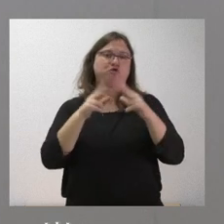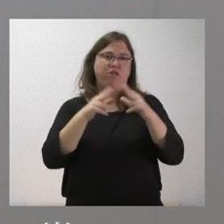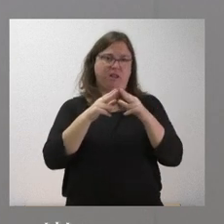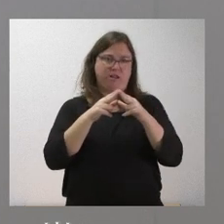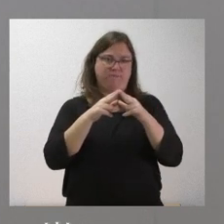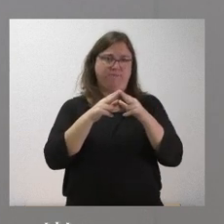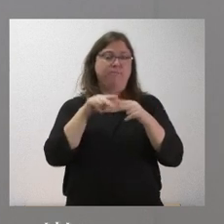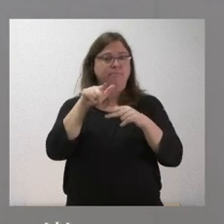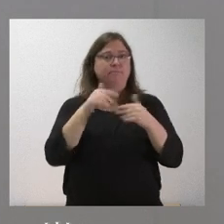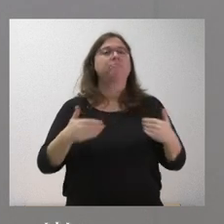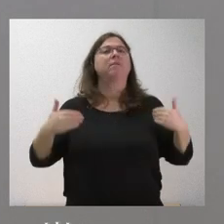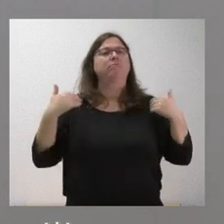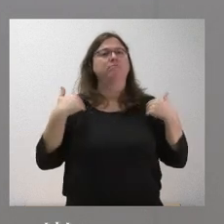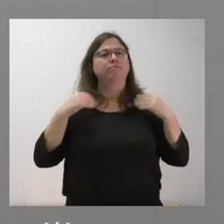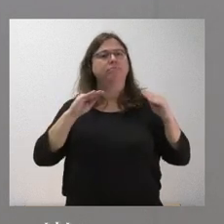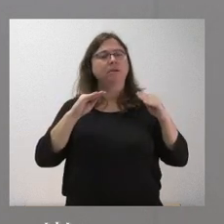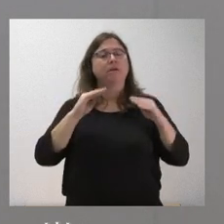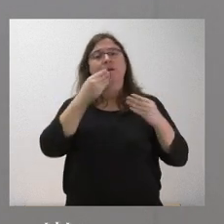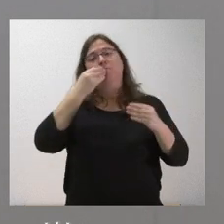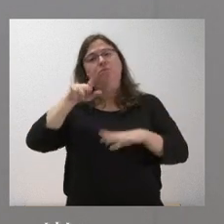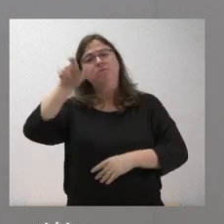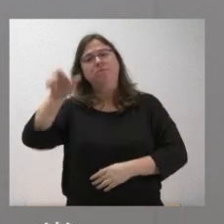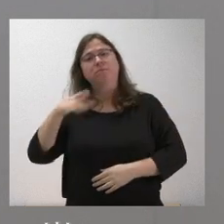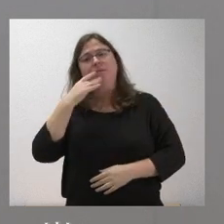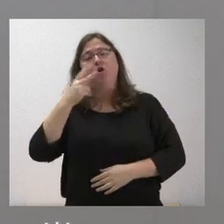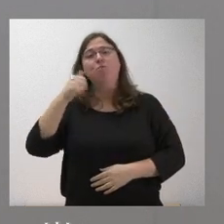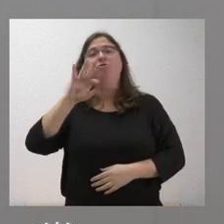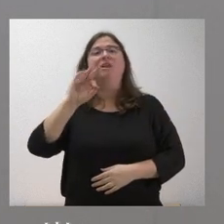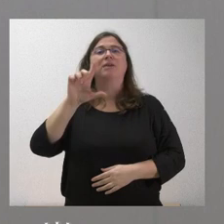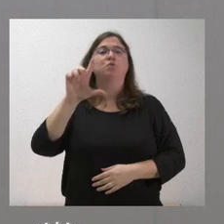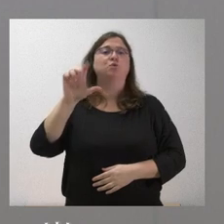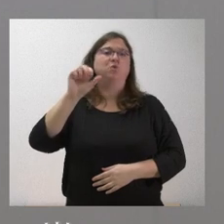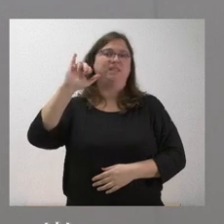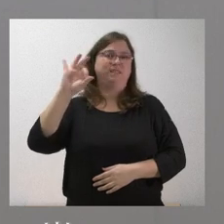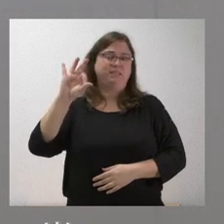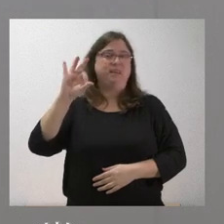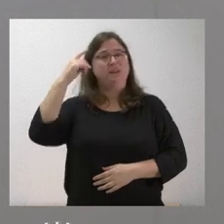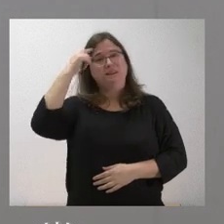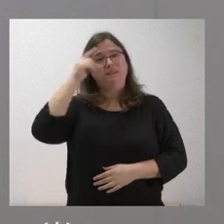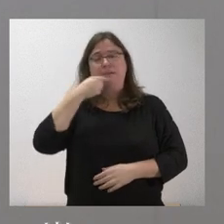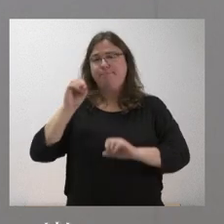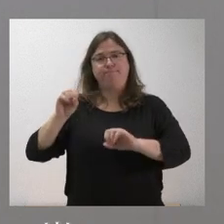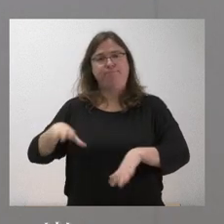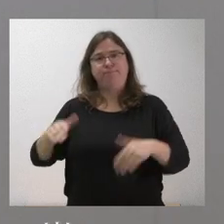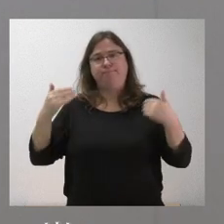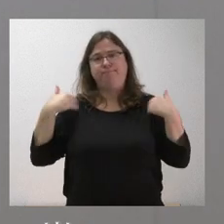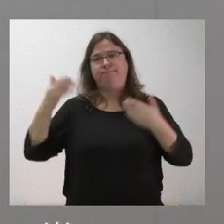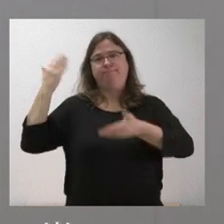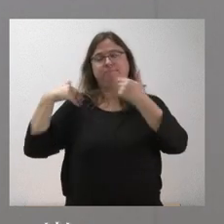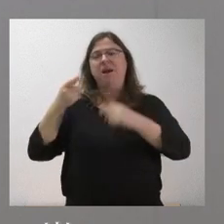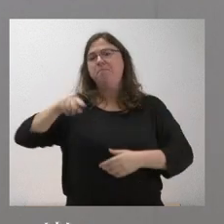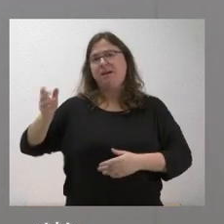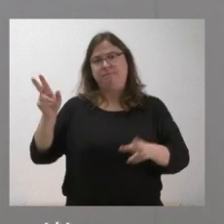Esta es la responsabilidad en la que sustituye a monerris que saben ustedes que esta responsabilidad Hace algunos